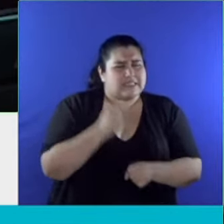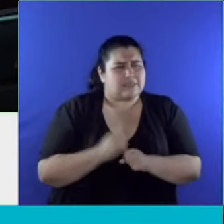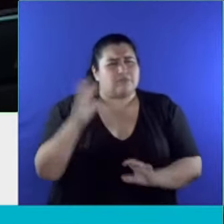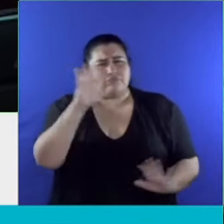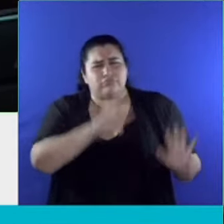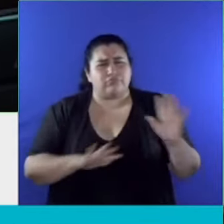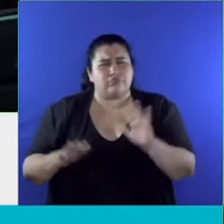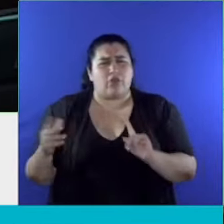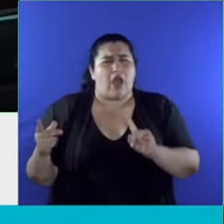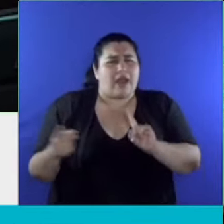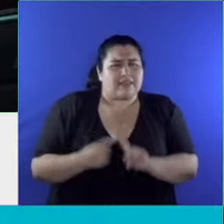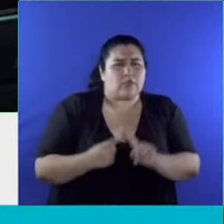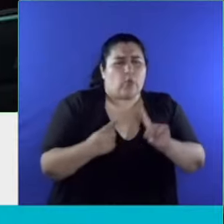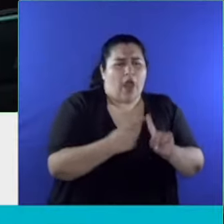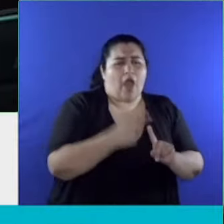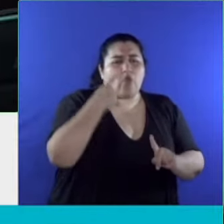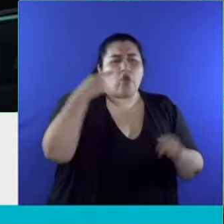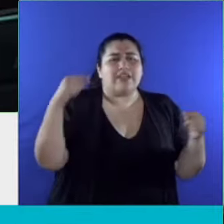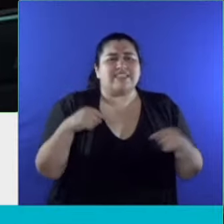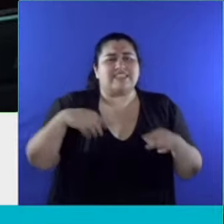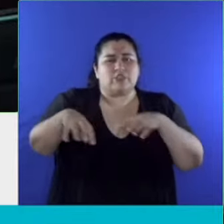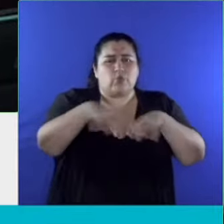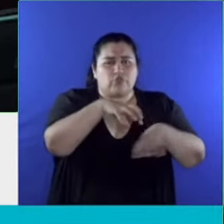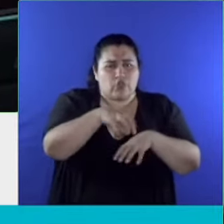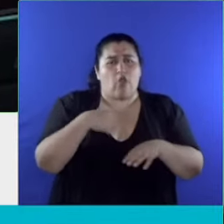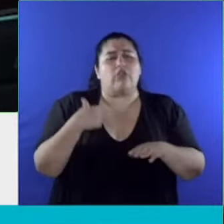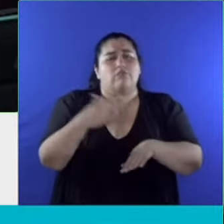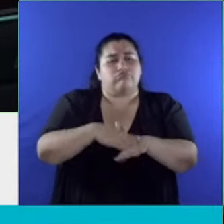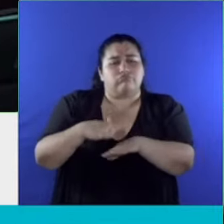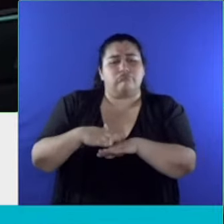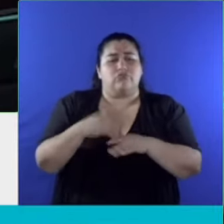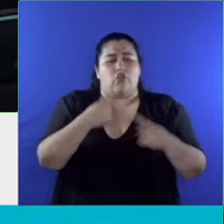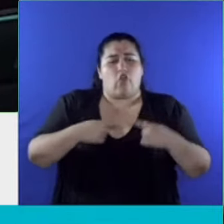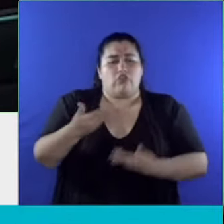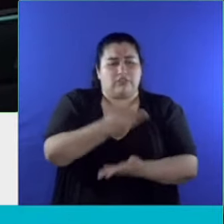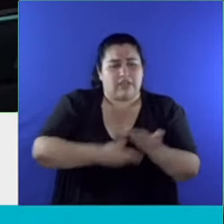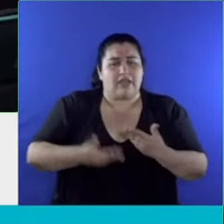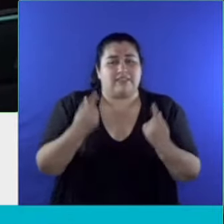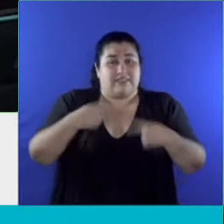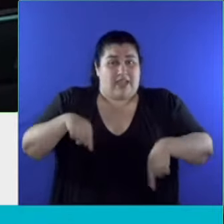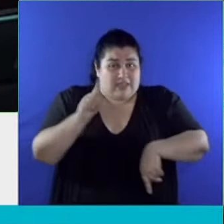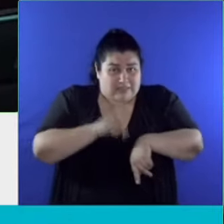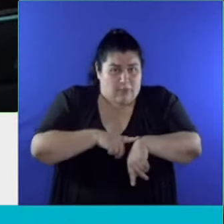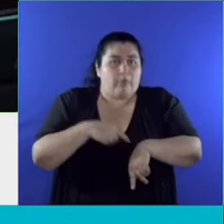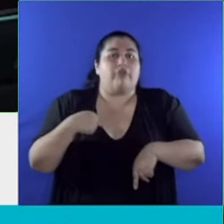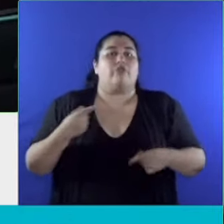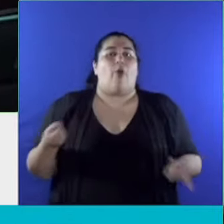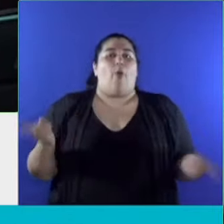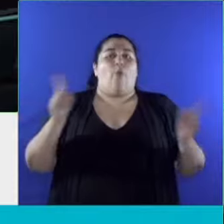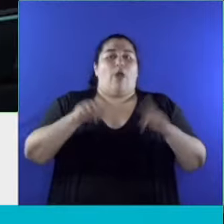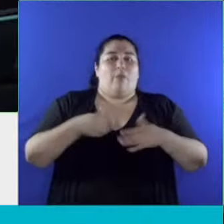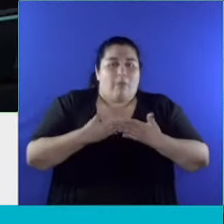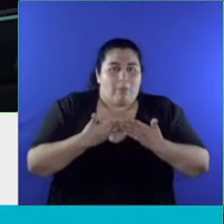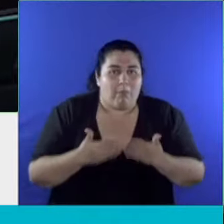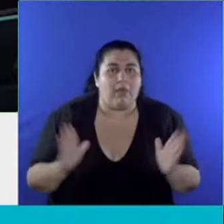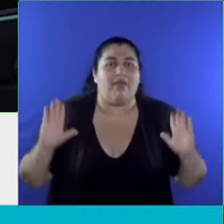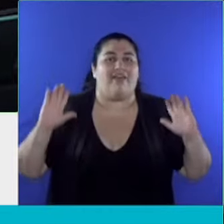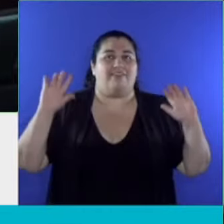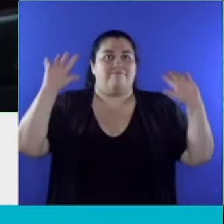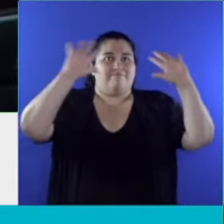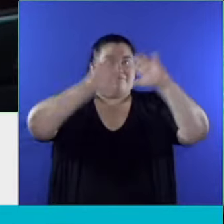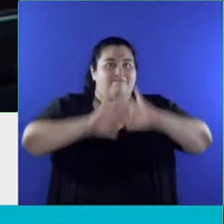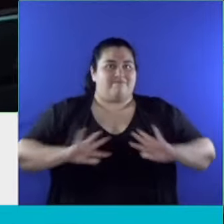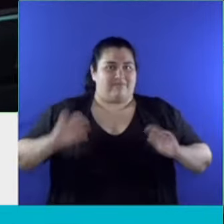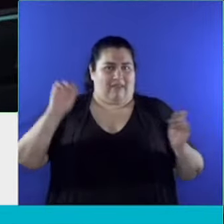articulación con los privados a gestionarlo y en 2018 el 31 de mayo pudimos reinaugurado la fachada y la